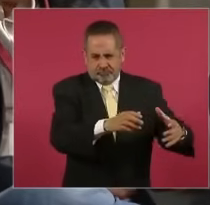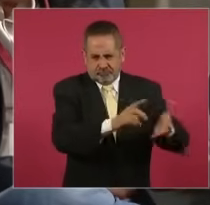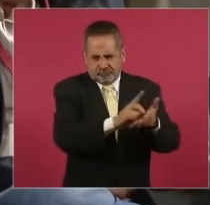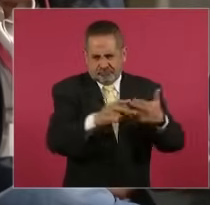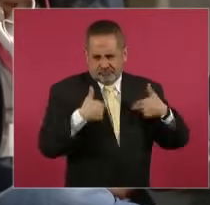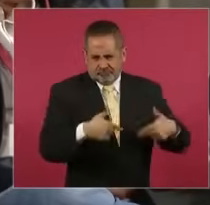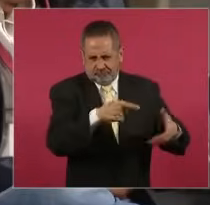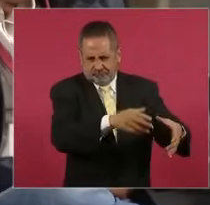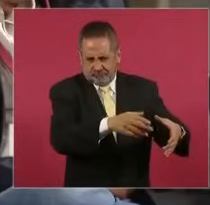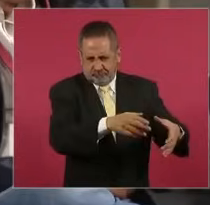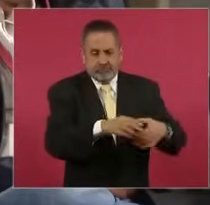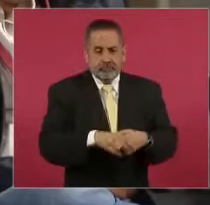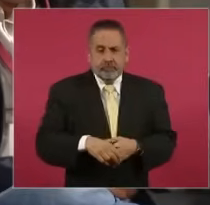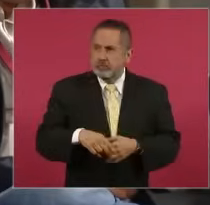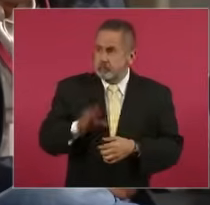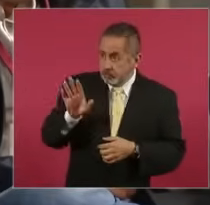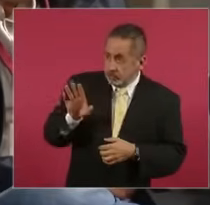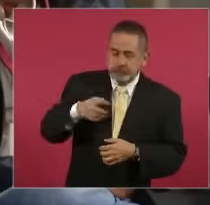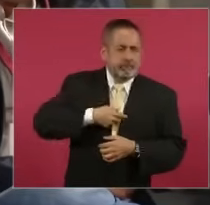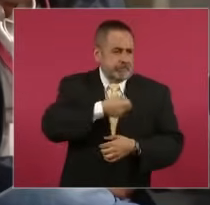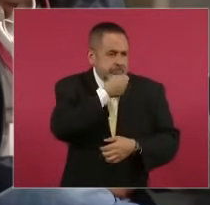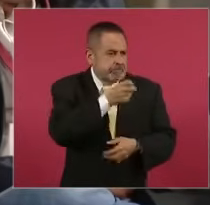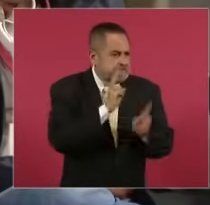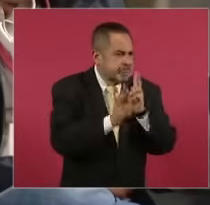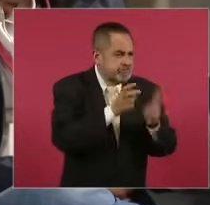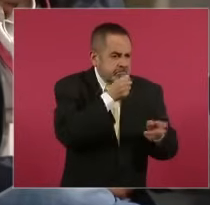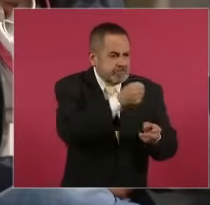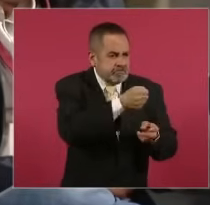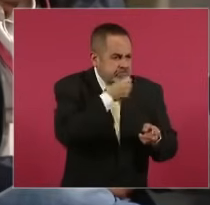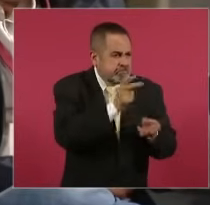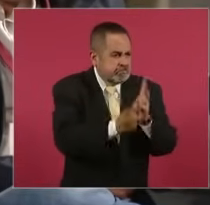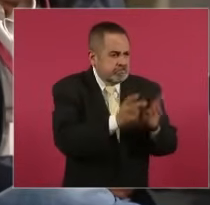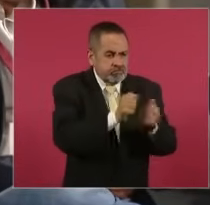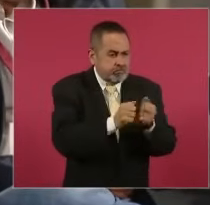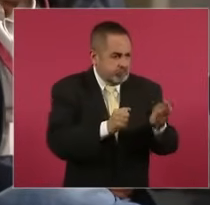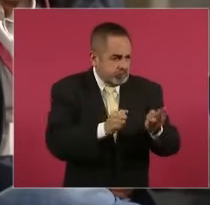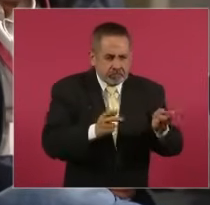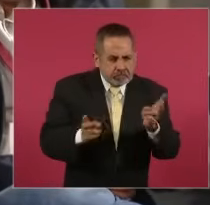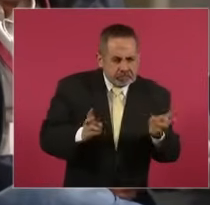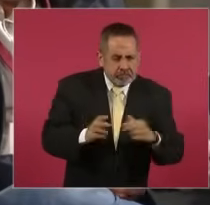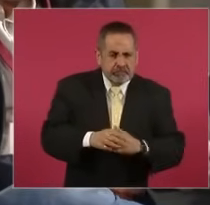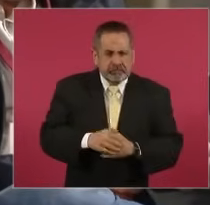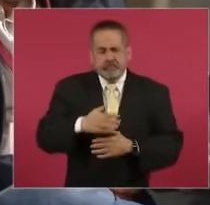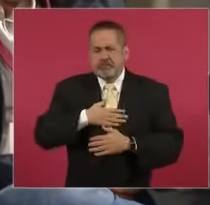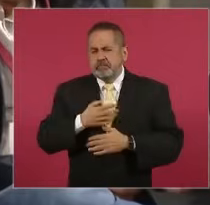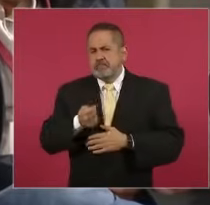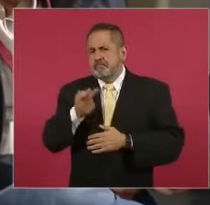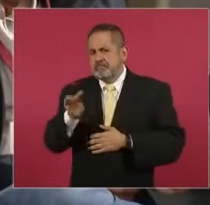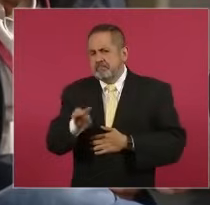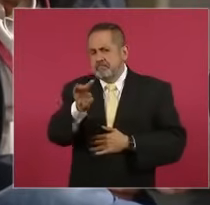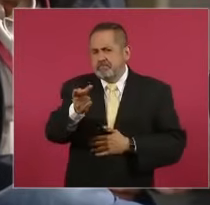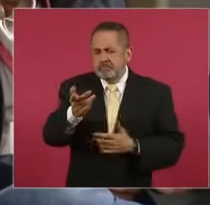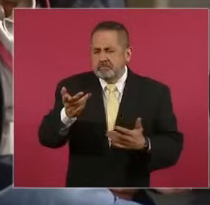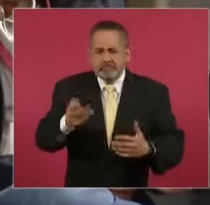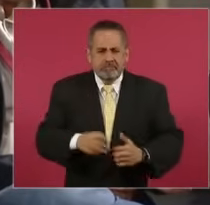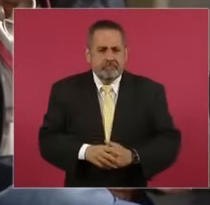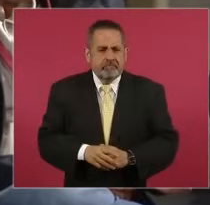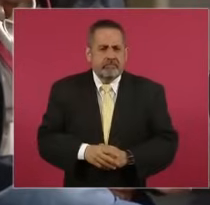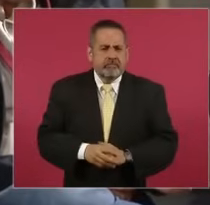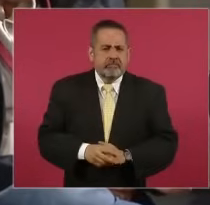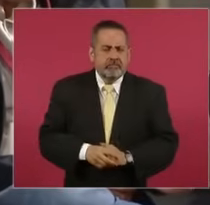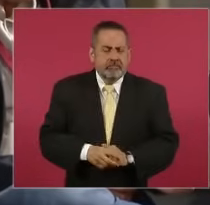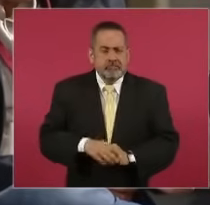los hemos entrevistado también a ellos después de las declaraciones de usted. Y mi primera pregunta sería si